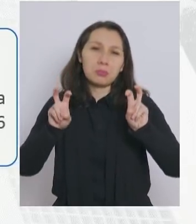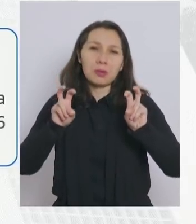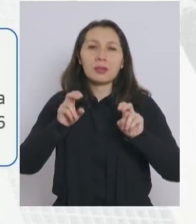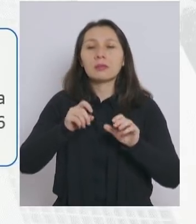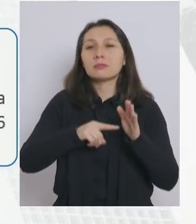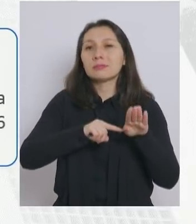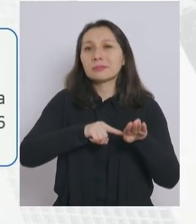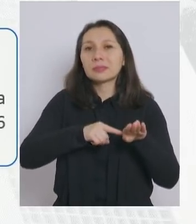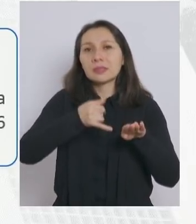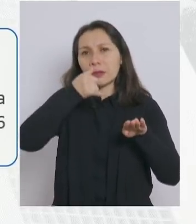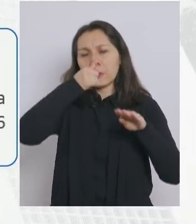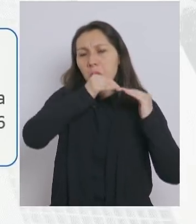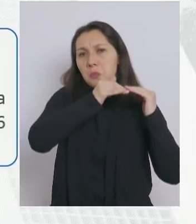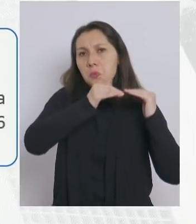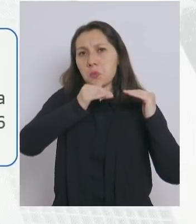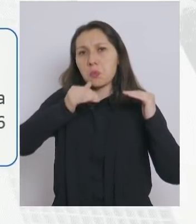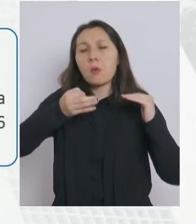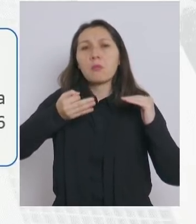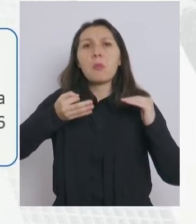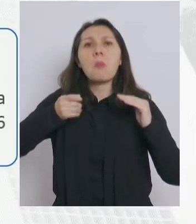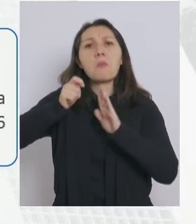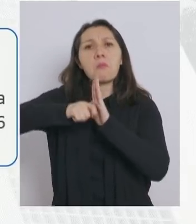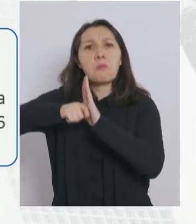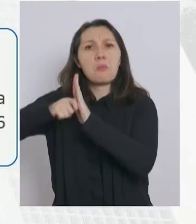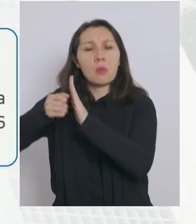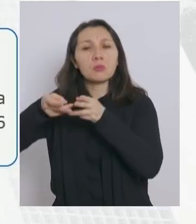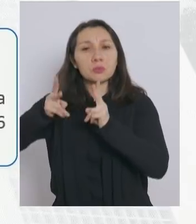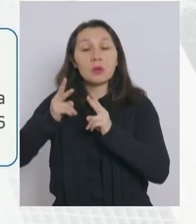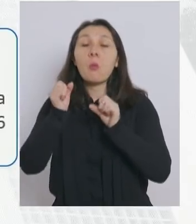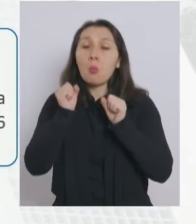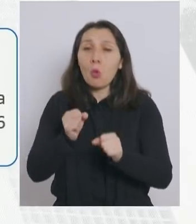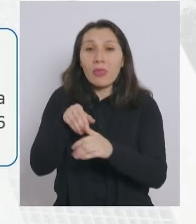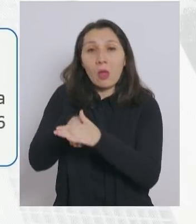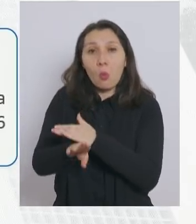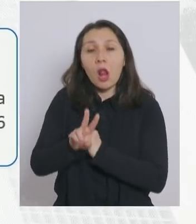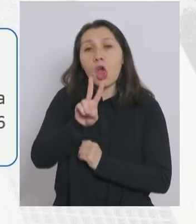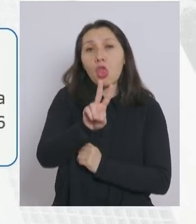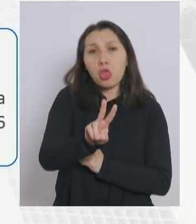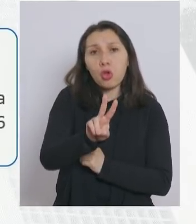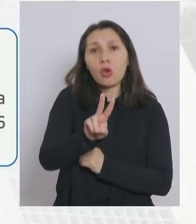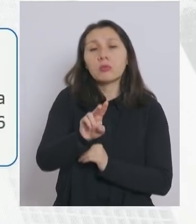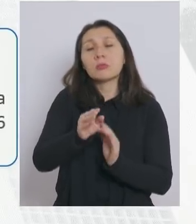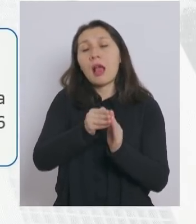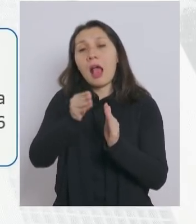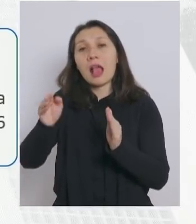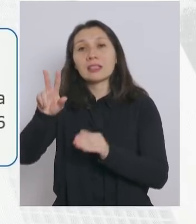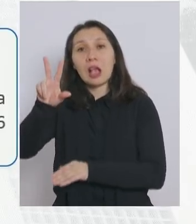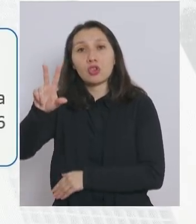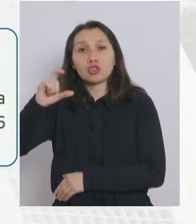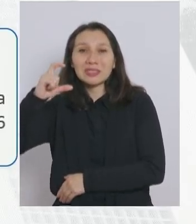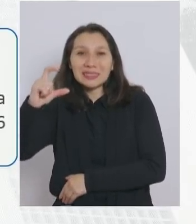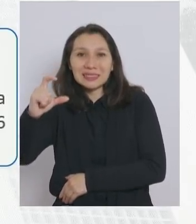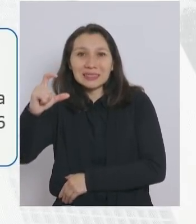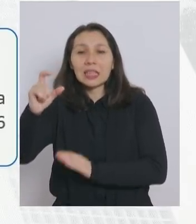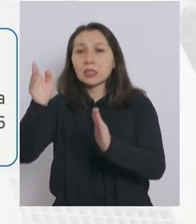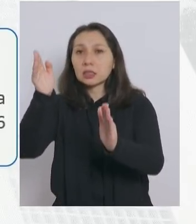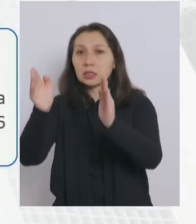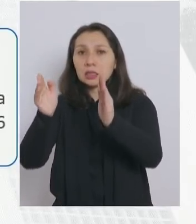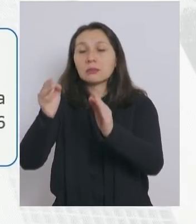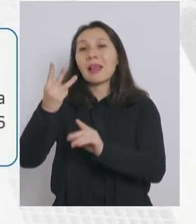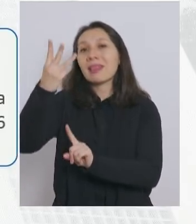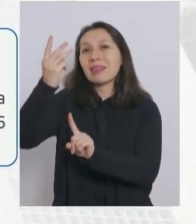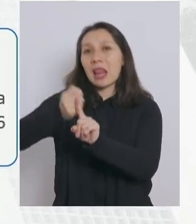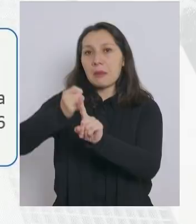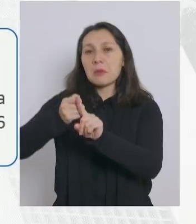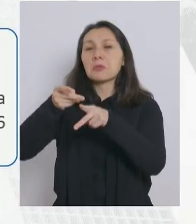llamamos estabilidad a largo plazo. También puede ser almacenada entre 2 y 8 grados Celsius, y aquí se asegura una vida útil de 3